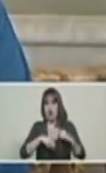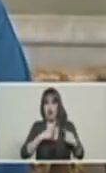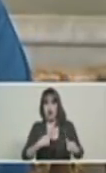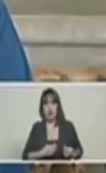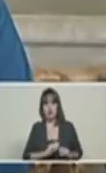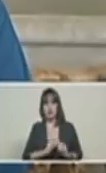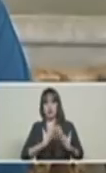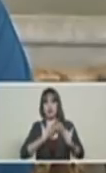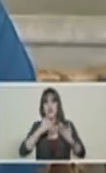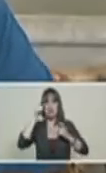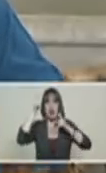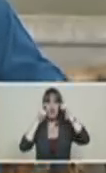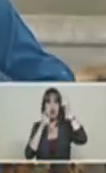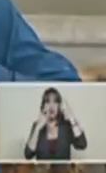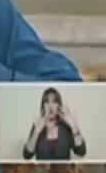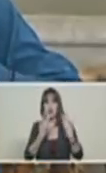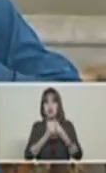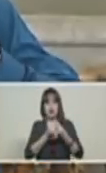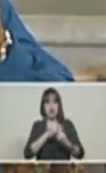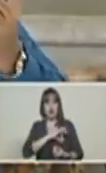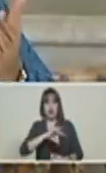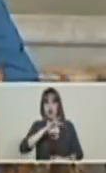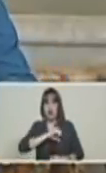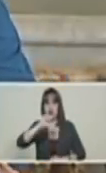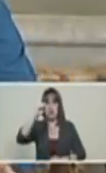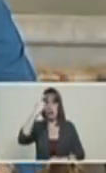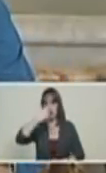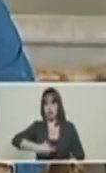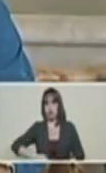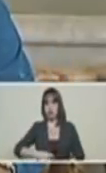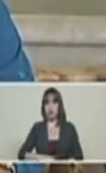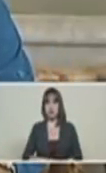un chavista, un socialista. Soy socialista